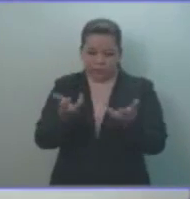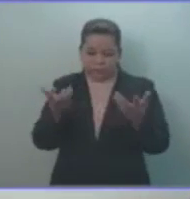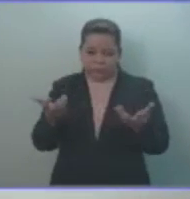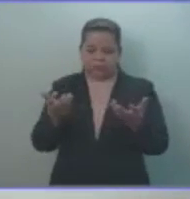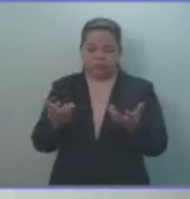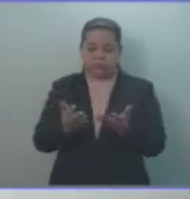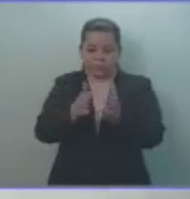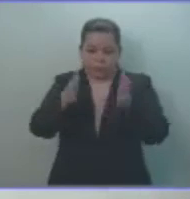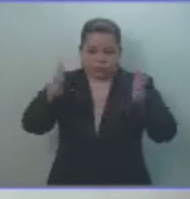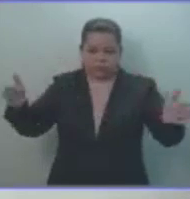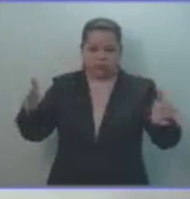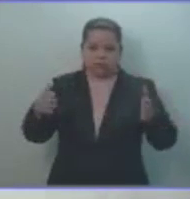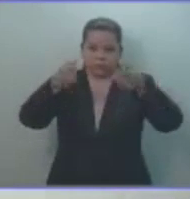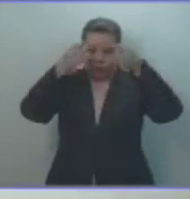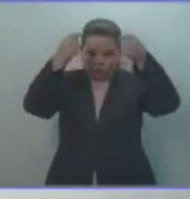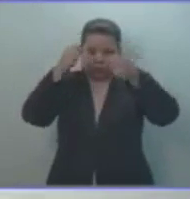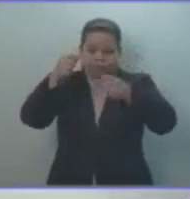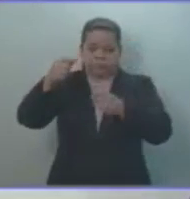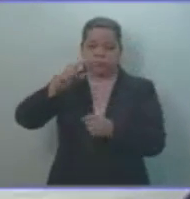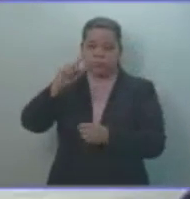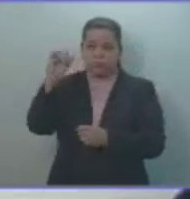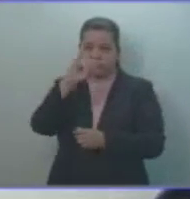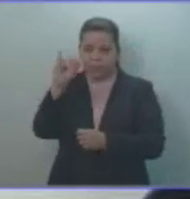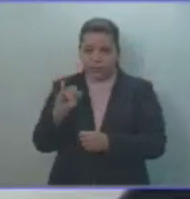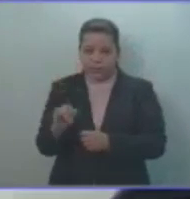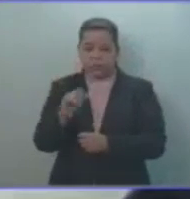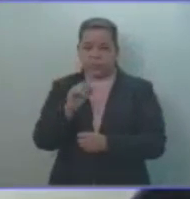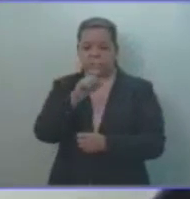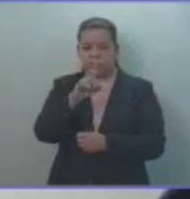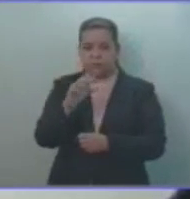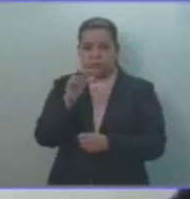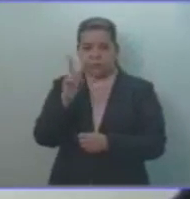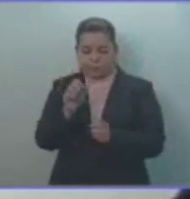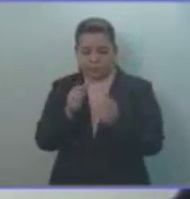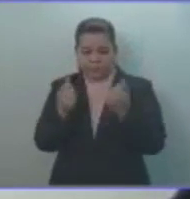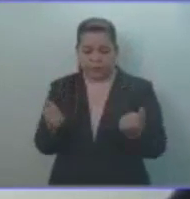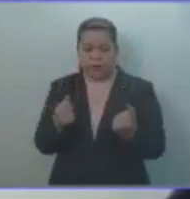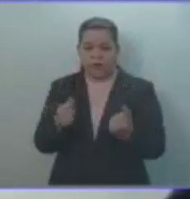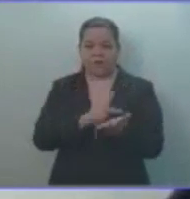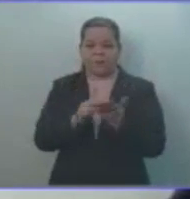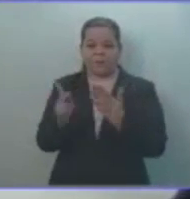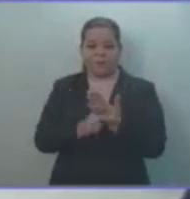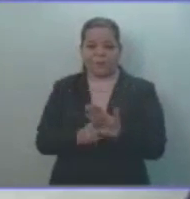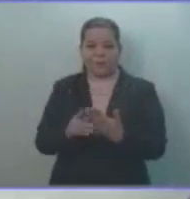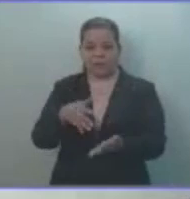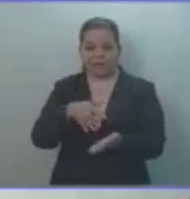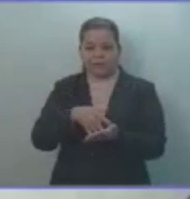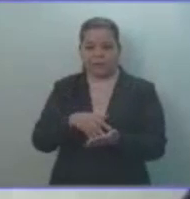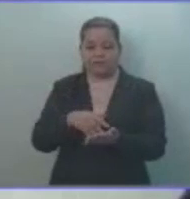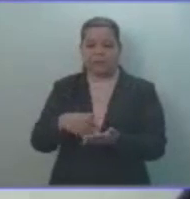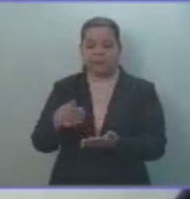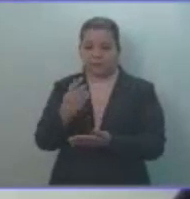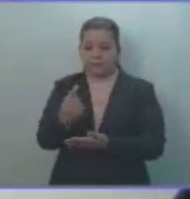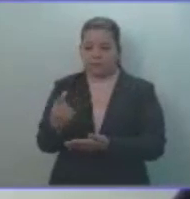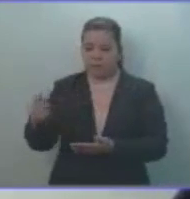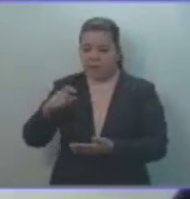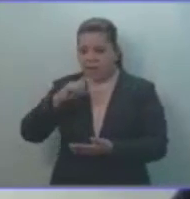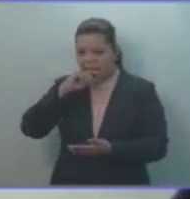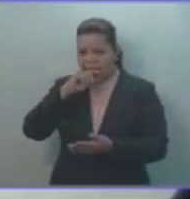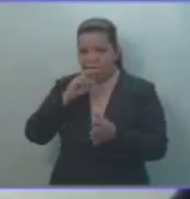por 11.6 millones, el programa de reducción de vulnerabilidad y asentamientos urbanos precarios